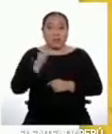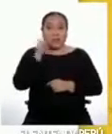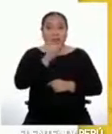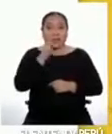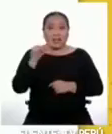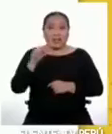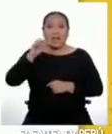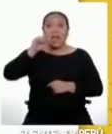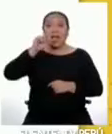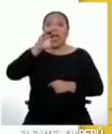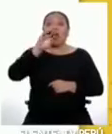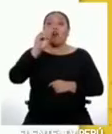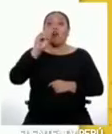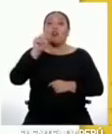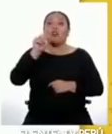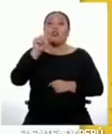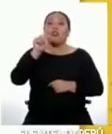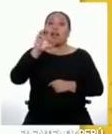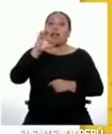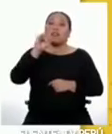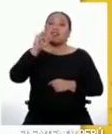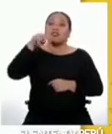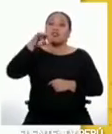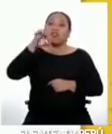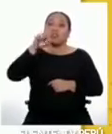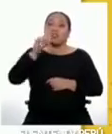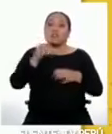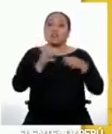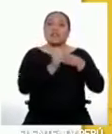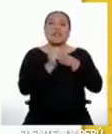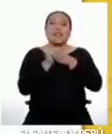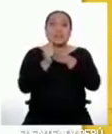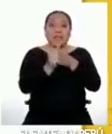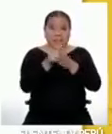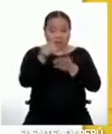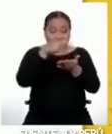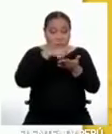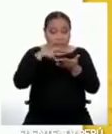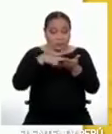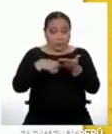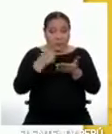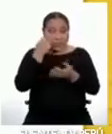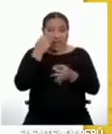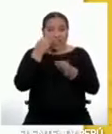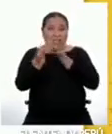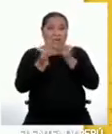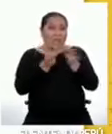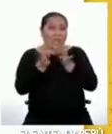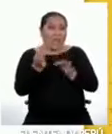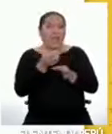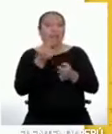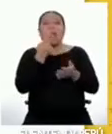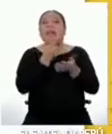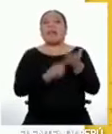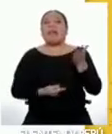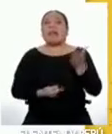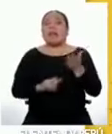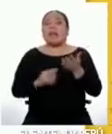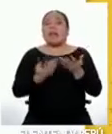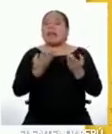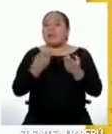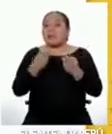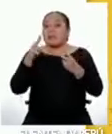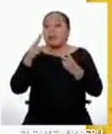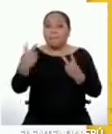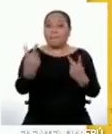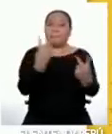son las acotaciones y guiarán al lector en su presentación. Dan detalles de lo que queremos que el público vea.